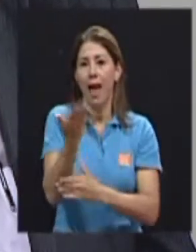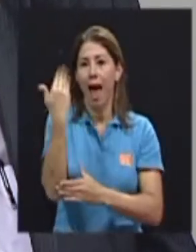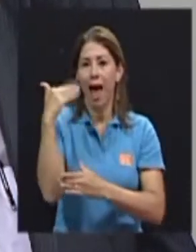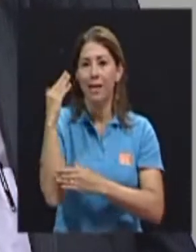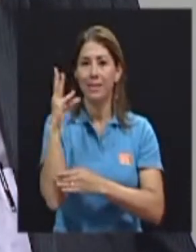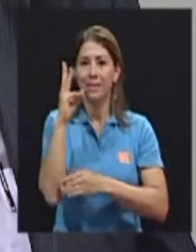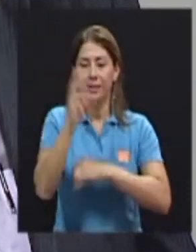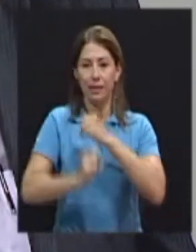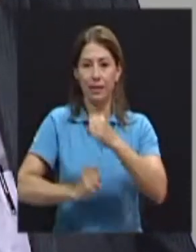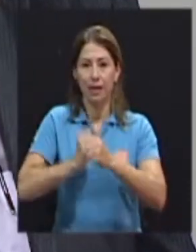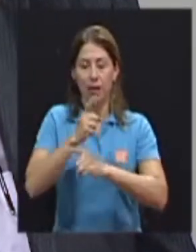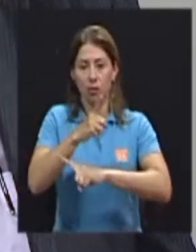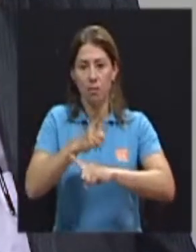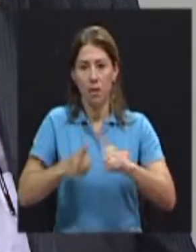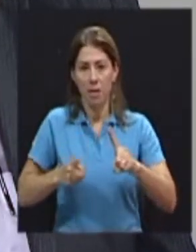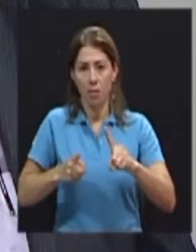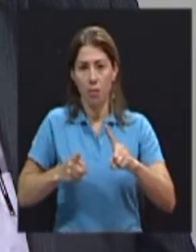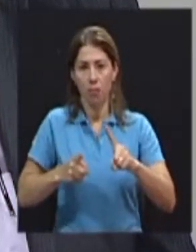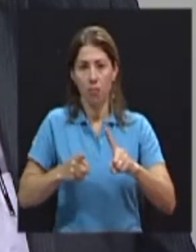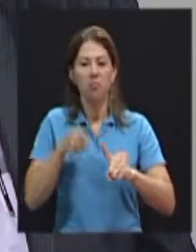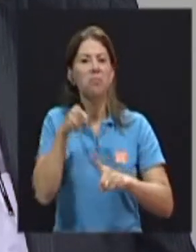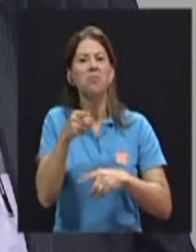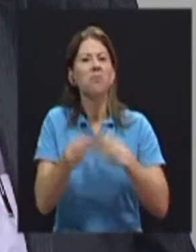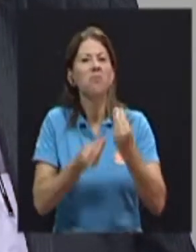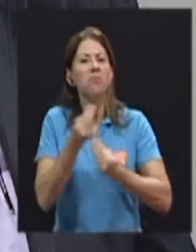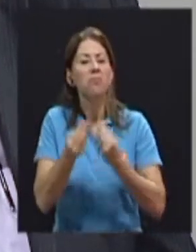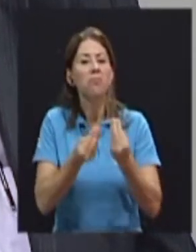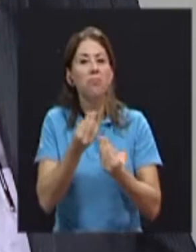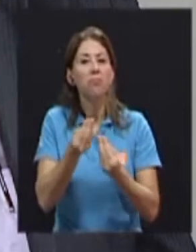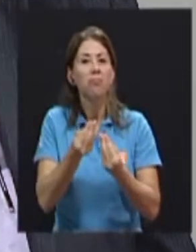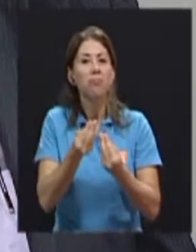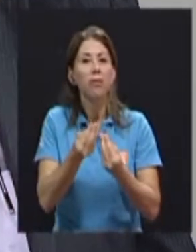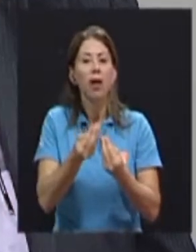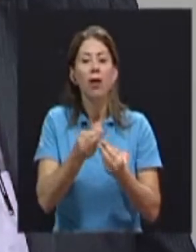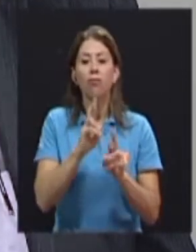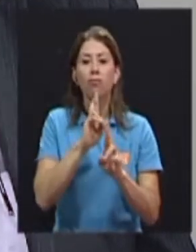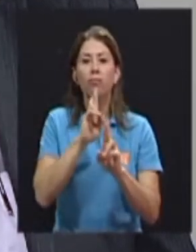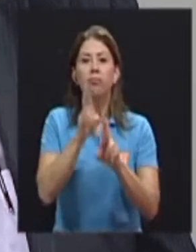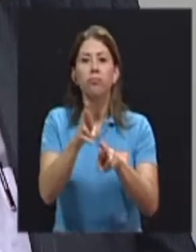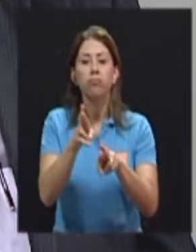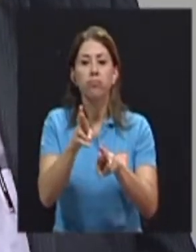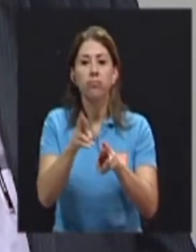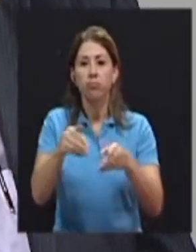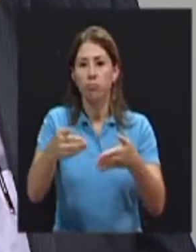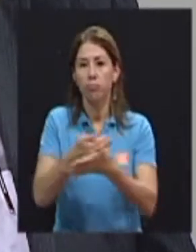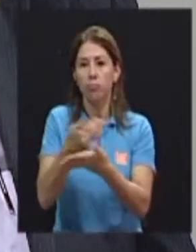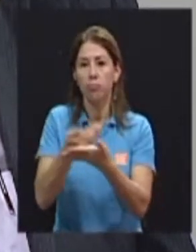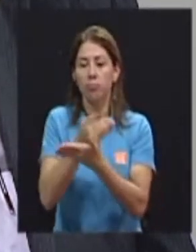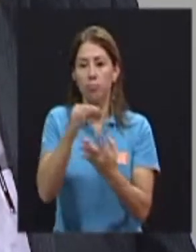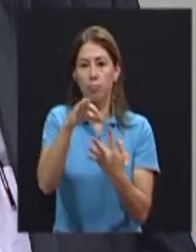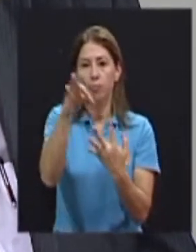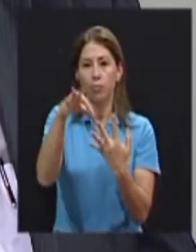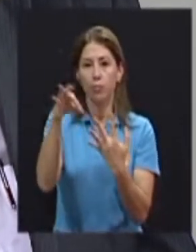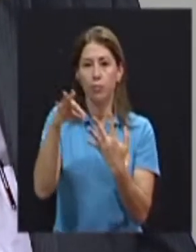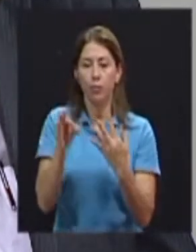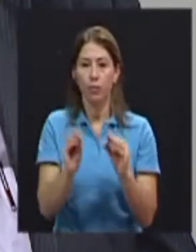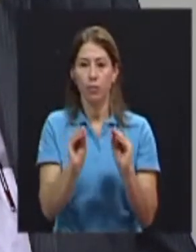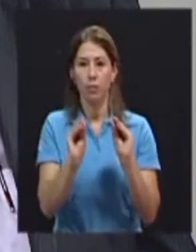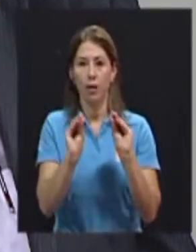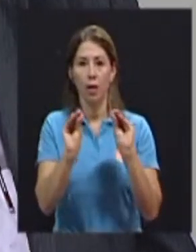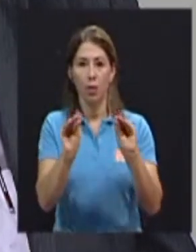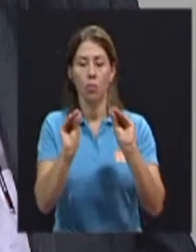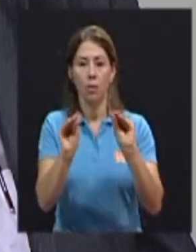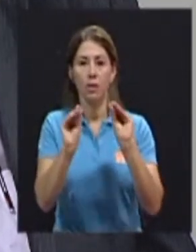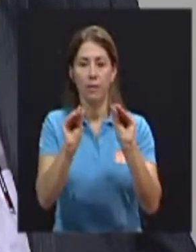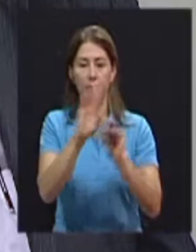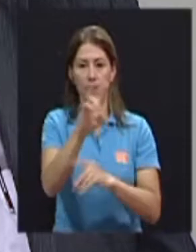respuesta a las necesidades de nuevas opciones educativas en Costa Rica, y